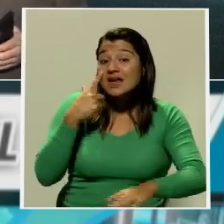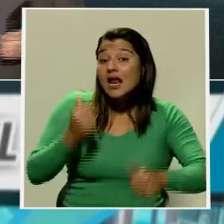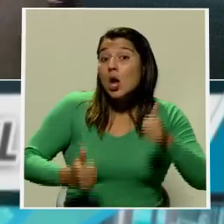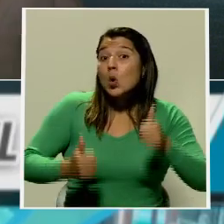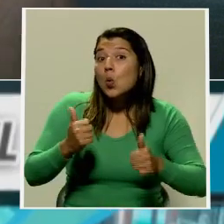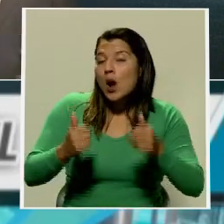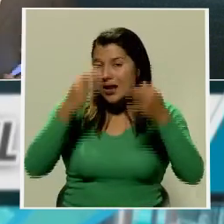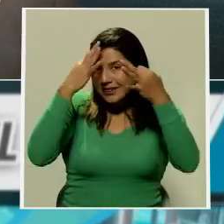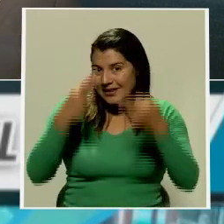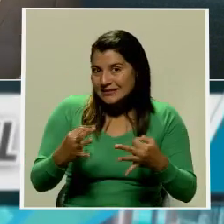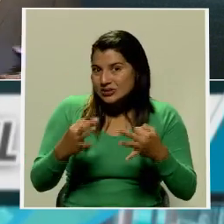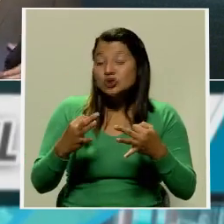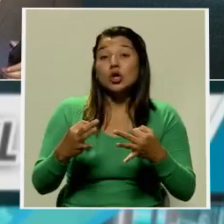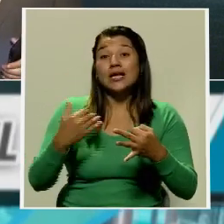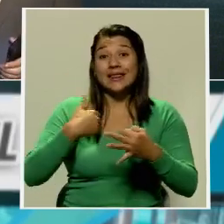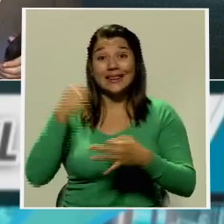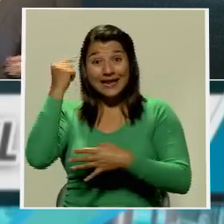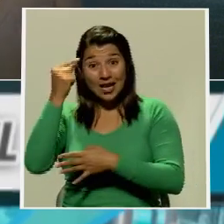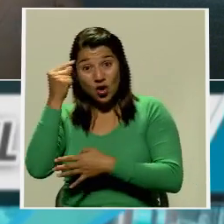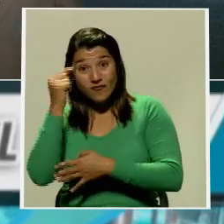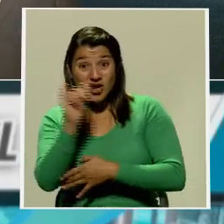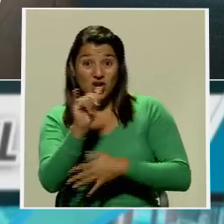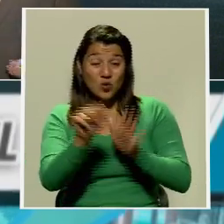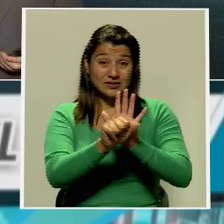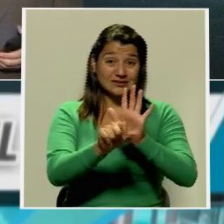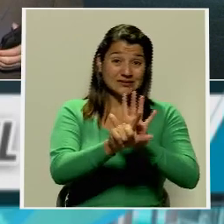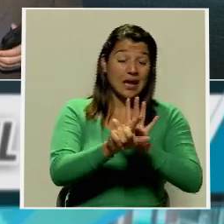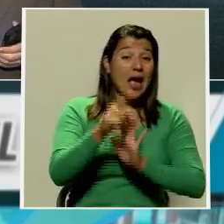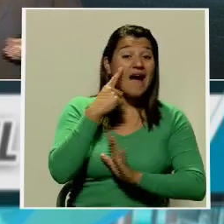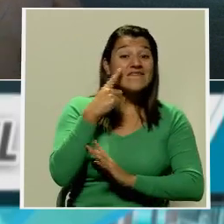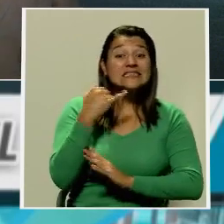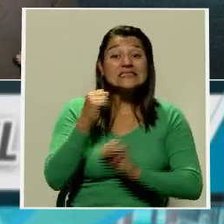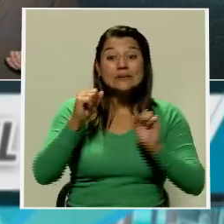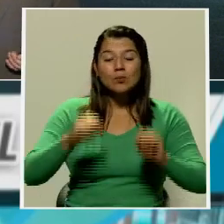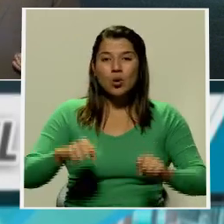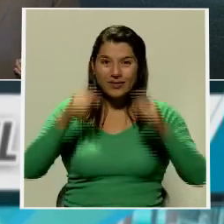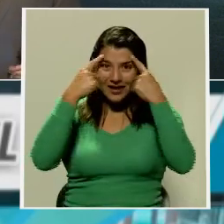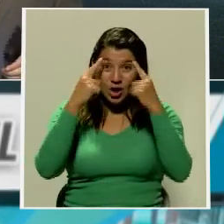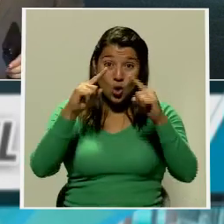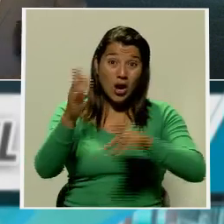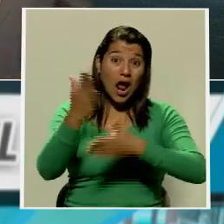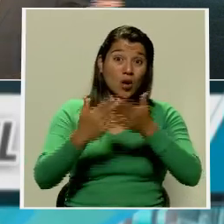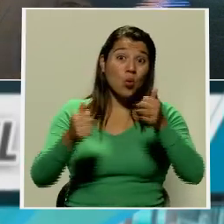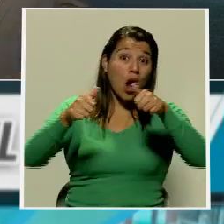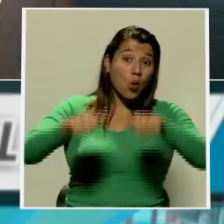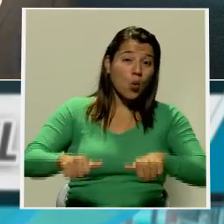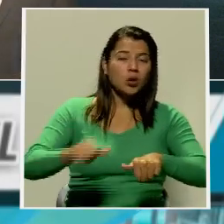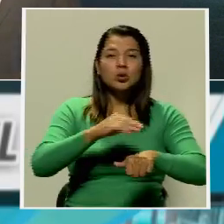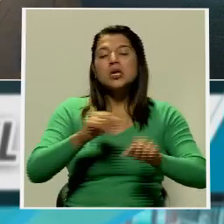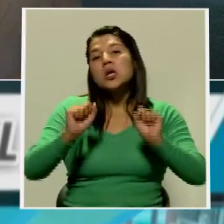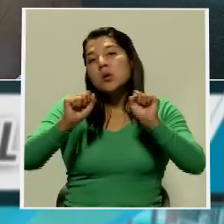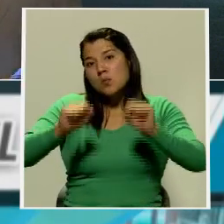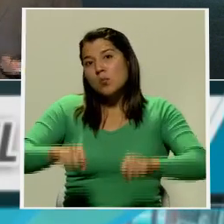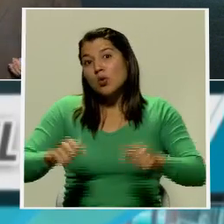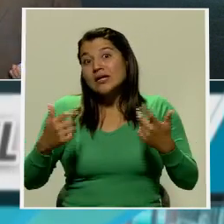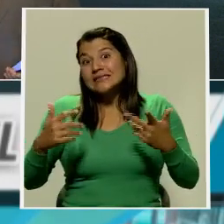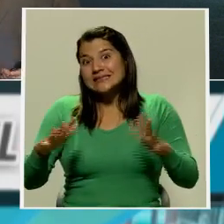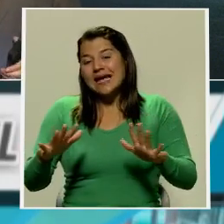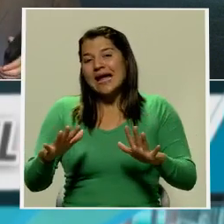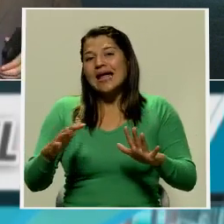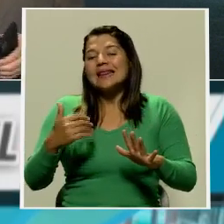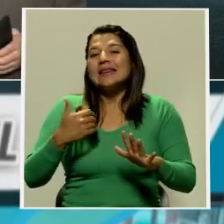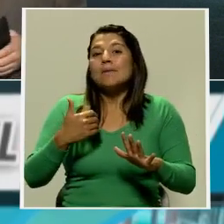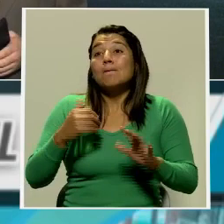las decisiones tanto del Ejecutivo como del Legislativo para ver si se llega finalmente a un acuerdo y poder llegar a buscar